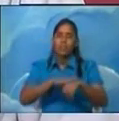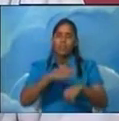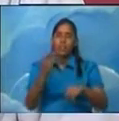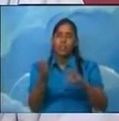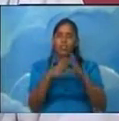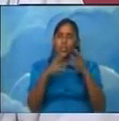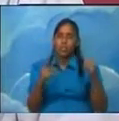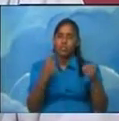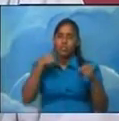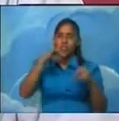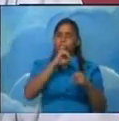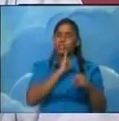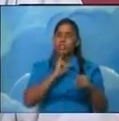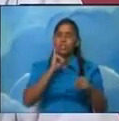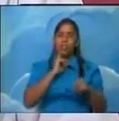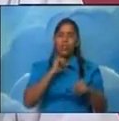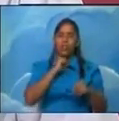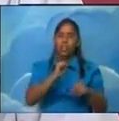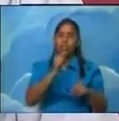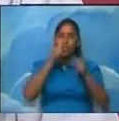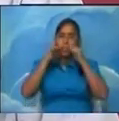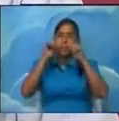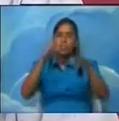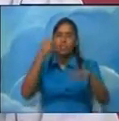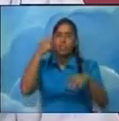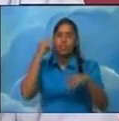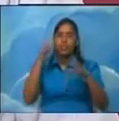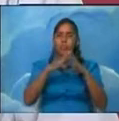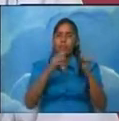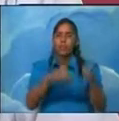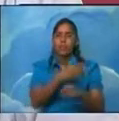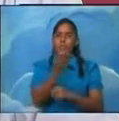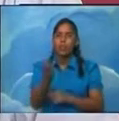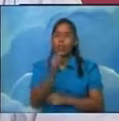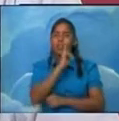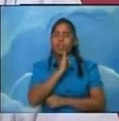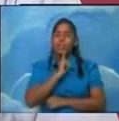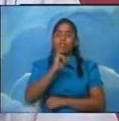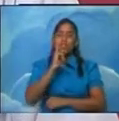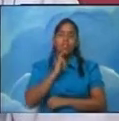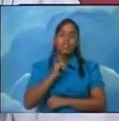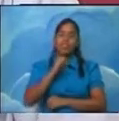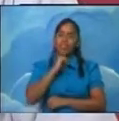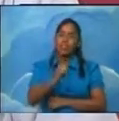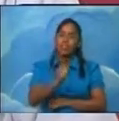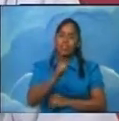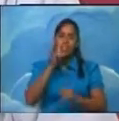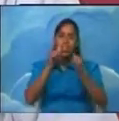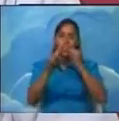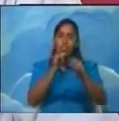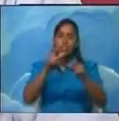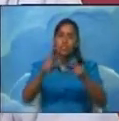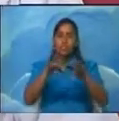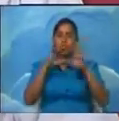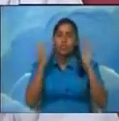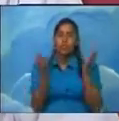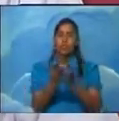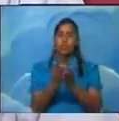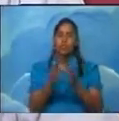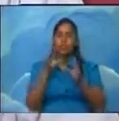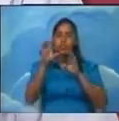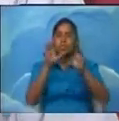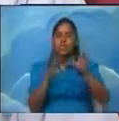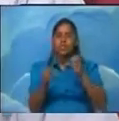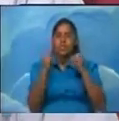hoy Israel es una bendición para todos, amados hermanos. Venga, Israel es la noticia del mundo. Siendo una nación